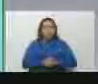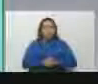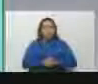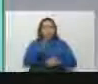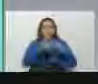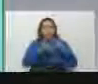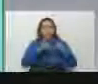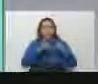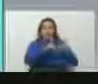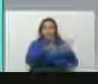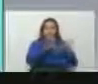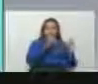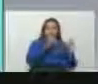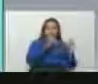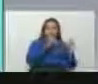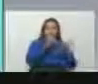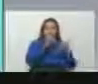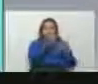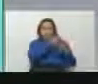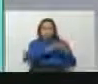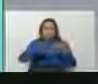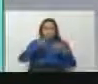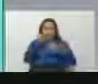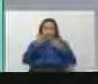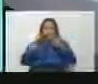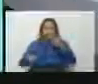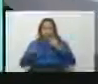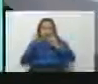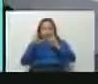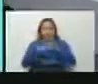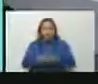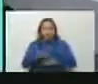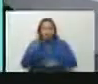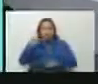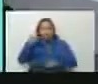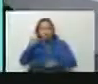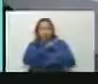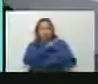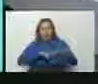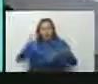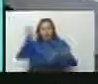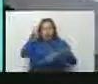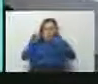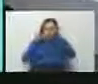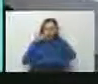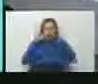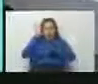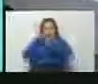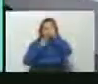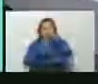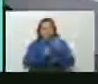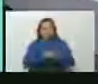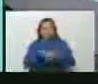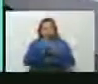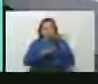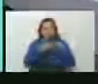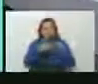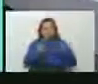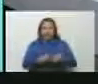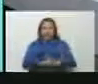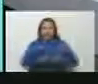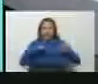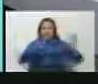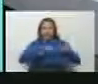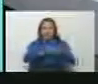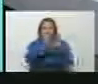lees. Ayuda muchísimo. Le pone video. Claro, yo le pongo imágenes a lo que leo. Aplica para todo. Miren,